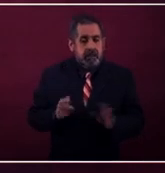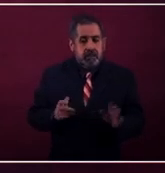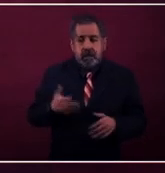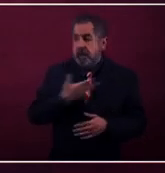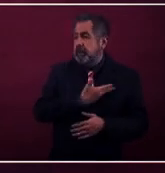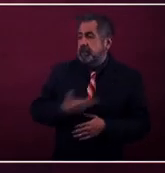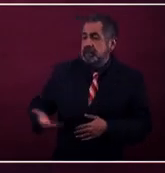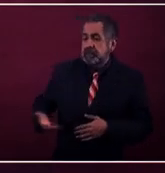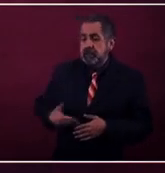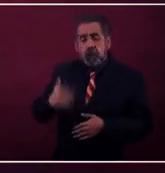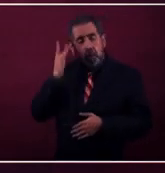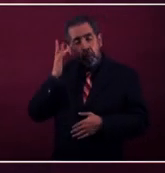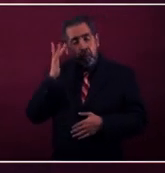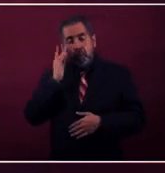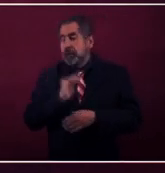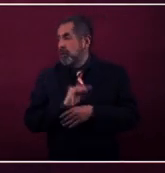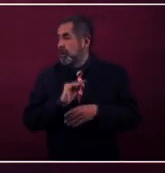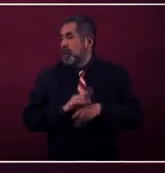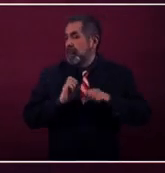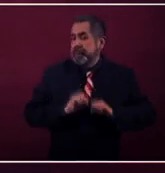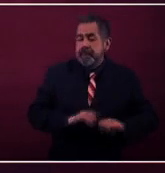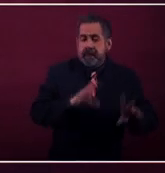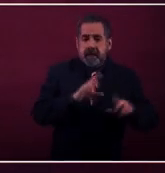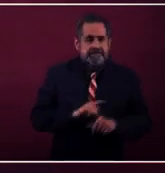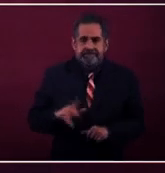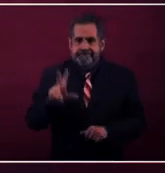el presidente solape